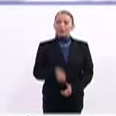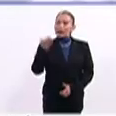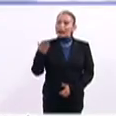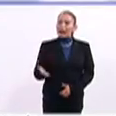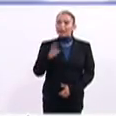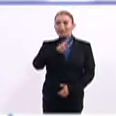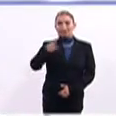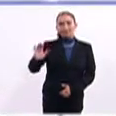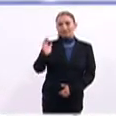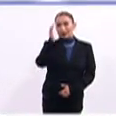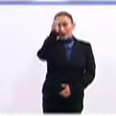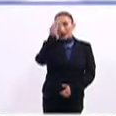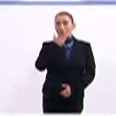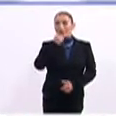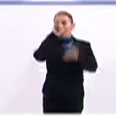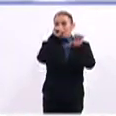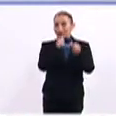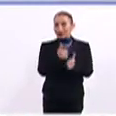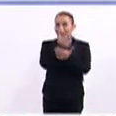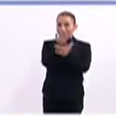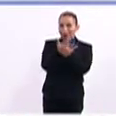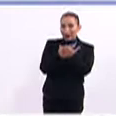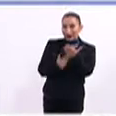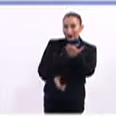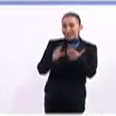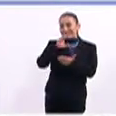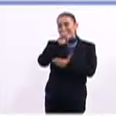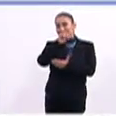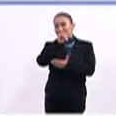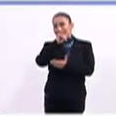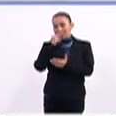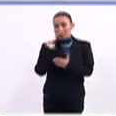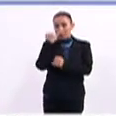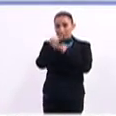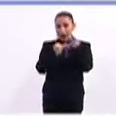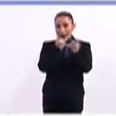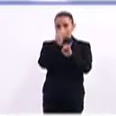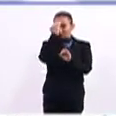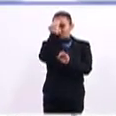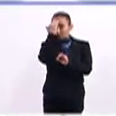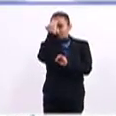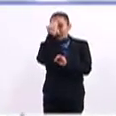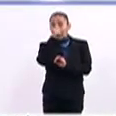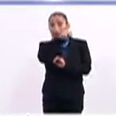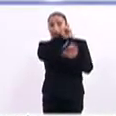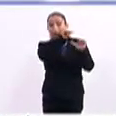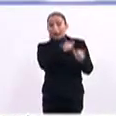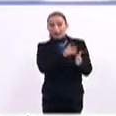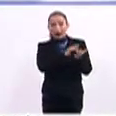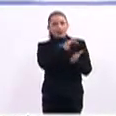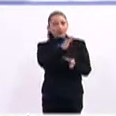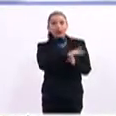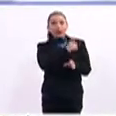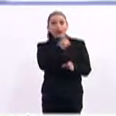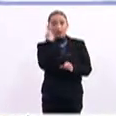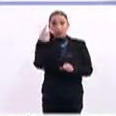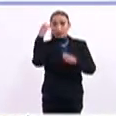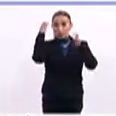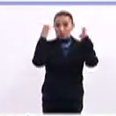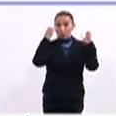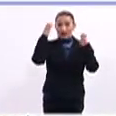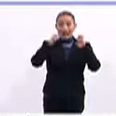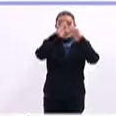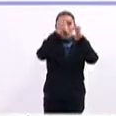Él es un reconocido escultor, dibujante y ceramista con presencia internacional. Destaca en el arte gracias a sus exposiciones